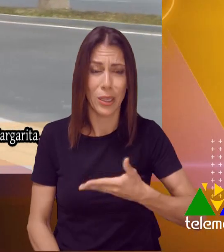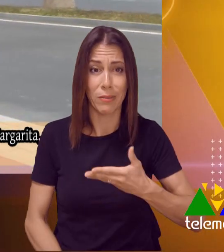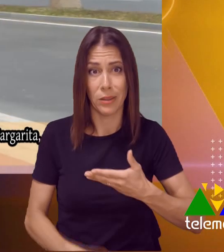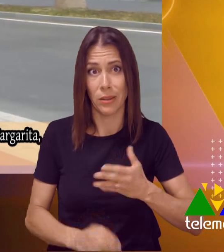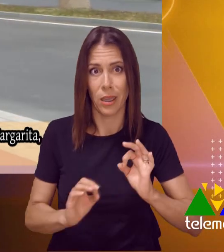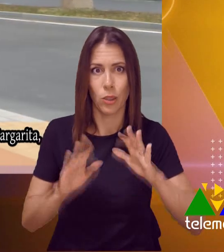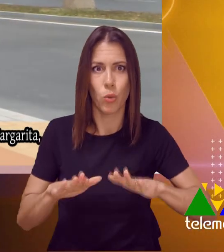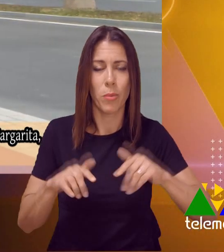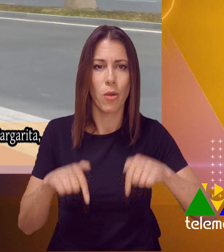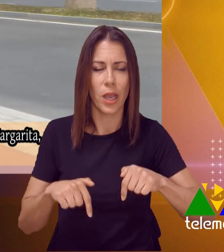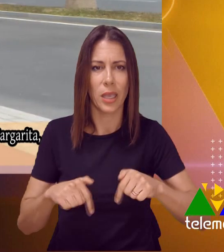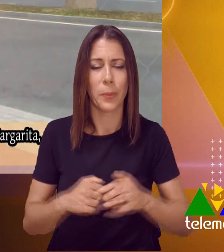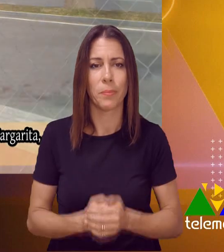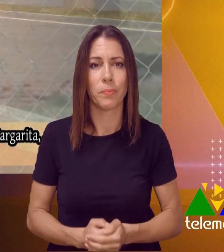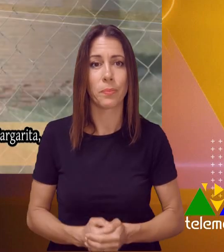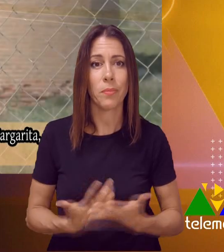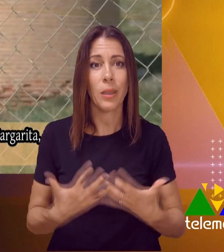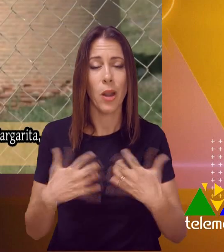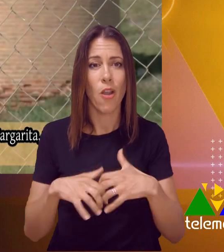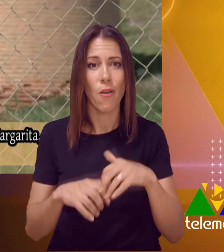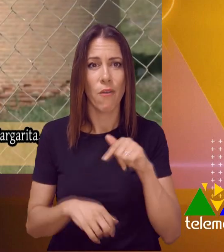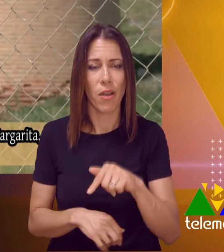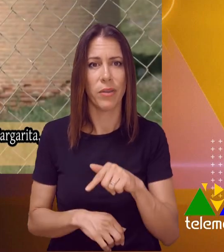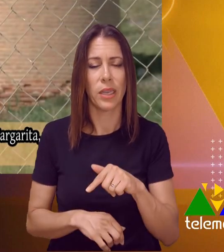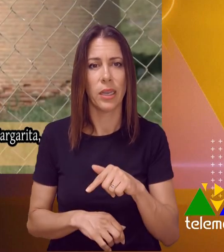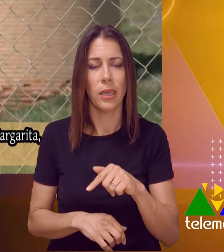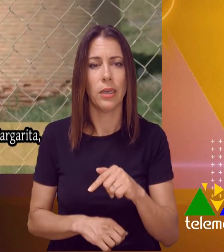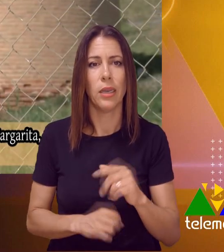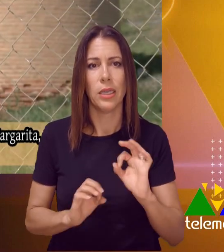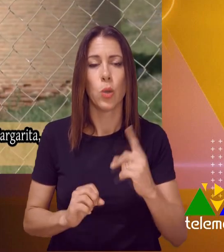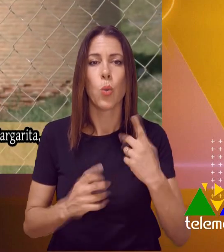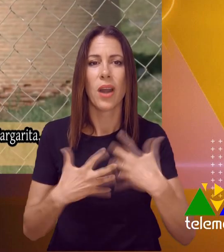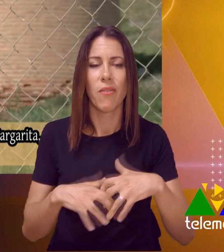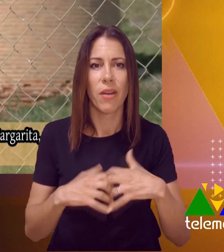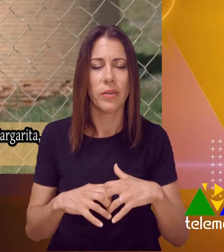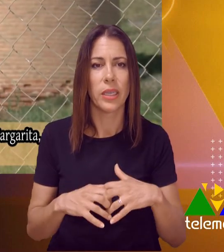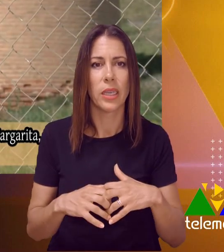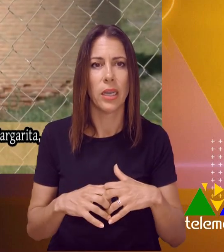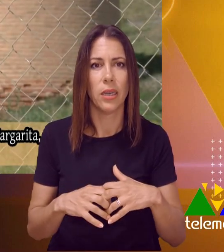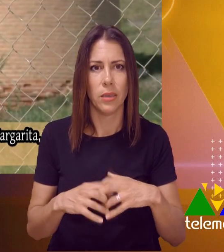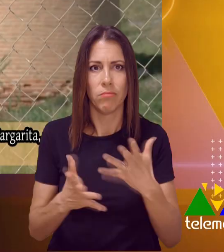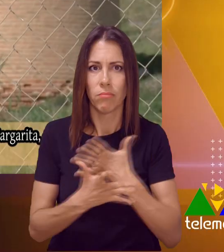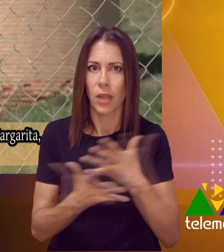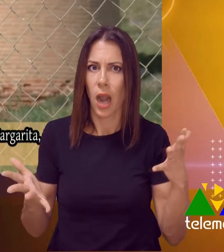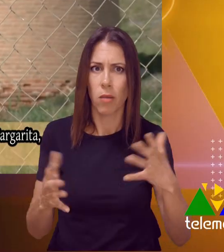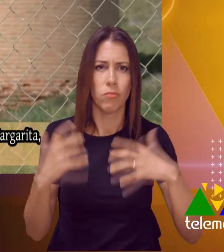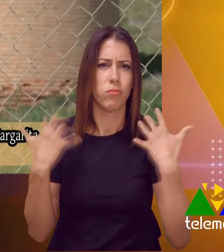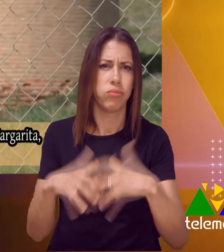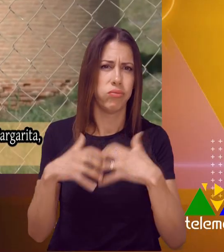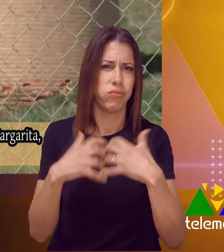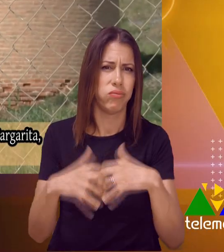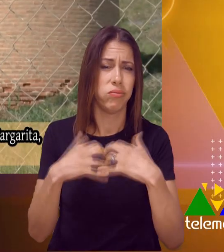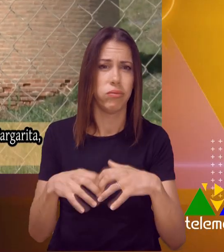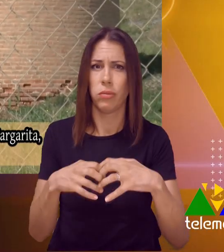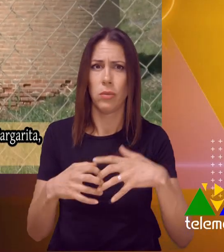tuvimos aquí. La fábrica fue una fábrica de una gran producción, fue